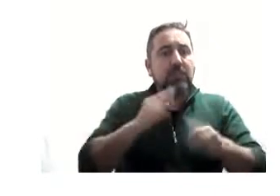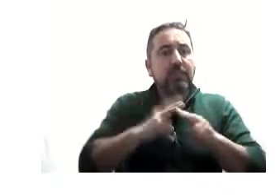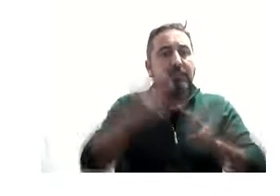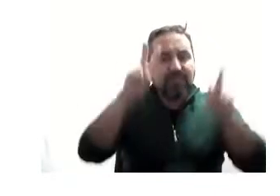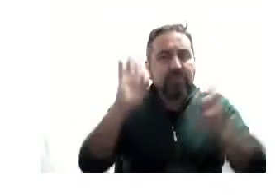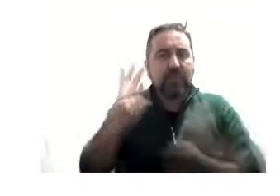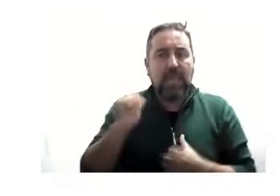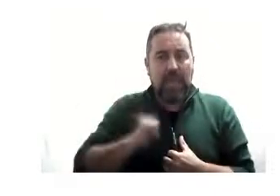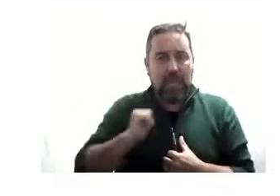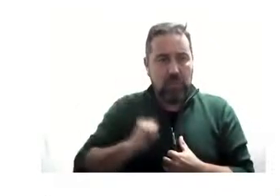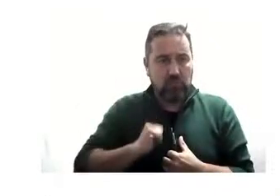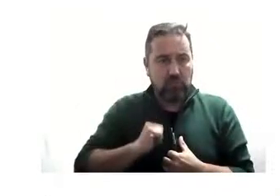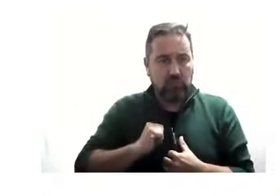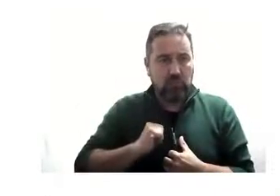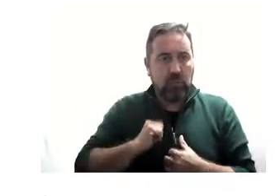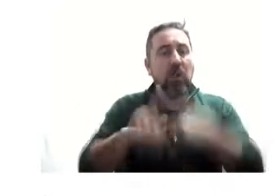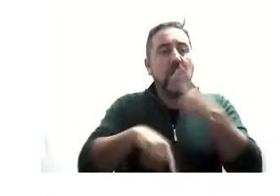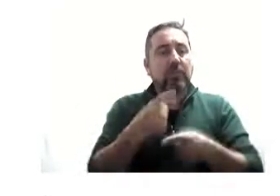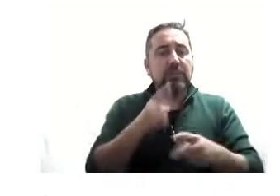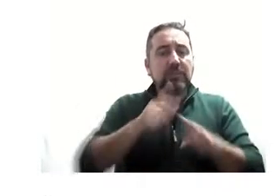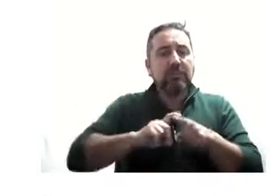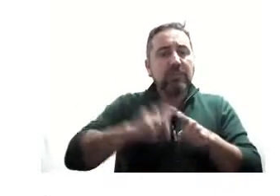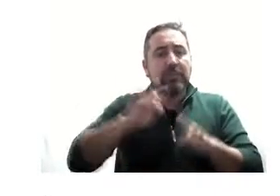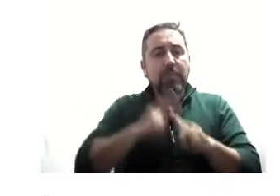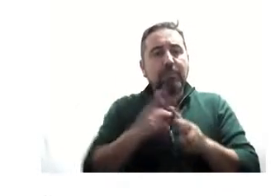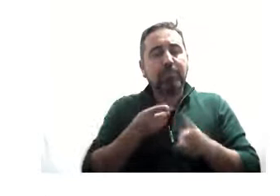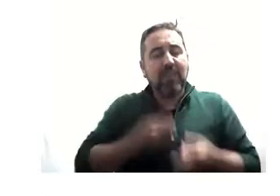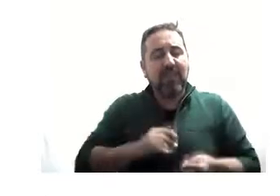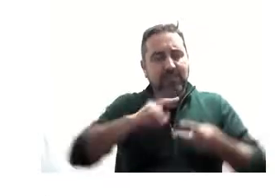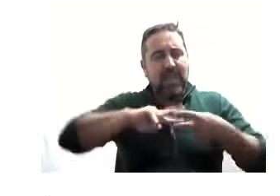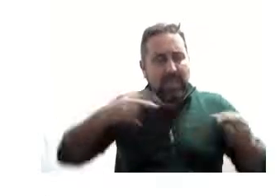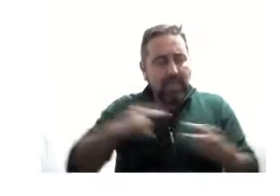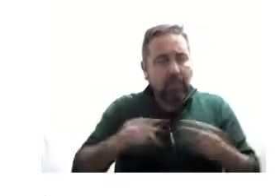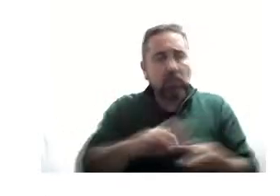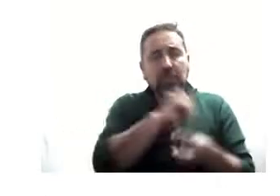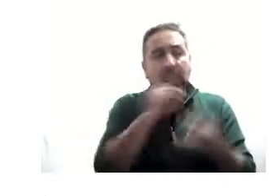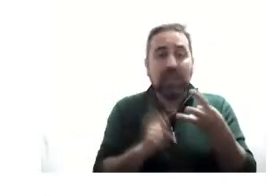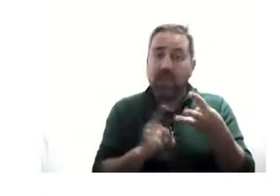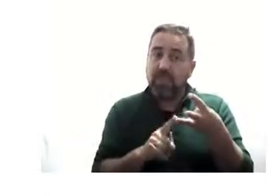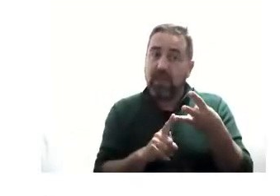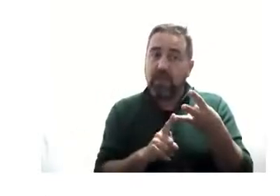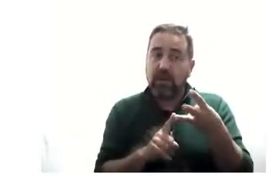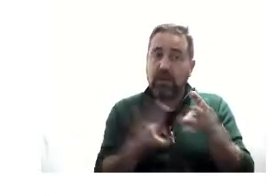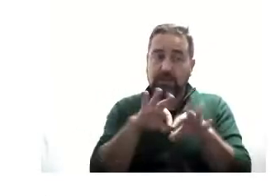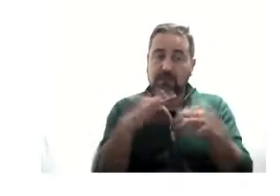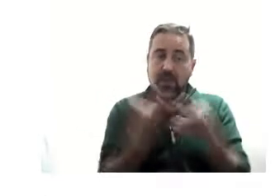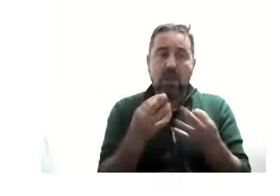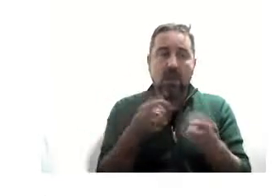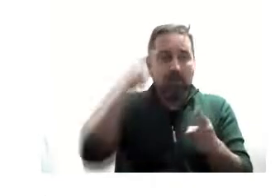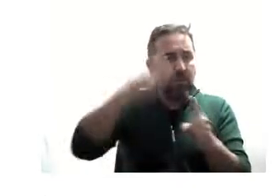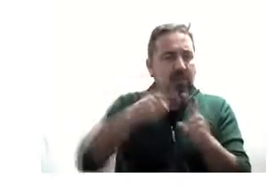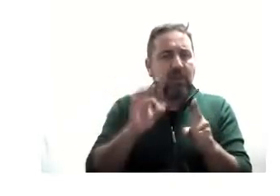clínicos. Seguiremos con aspectos genéticos y el tercer seminario será